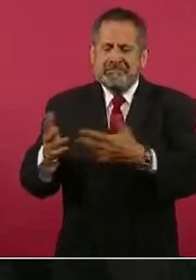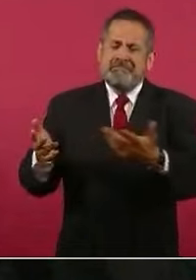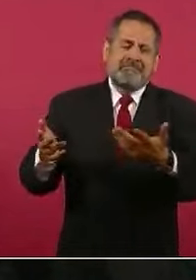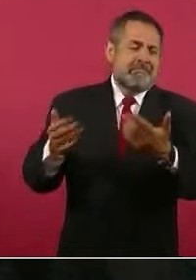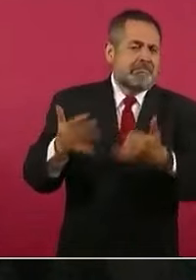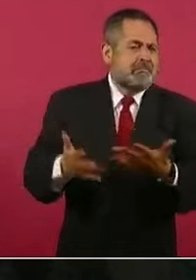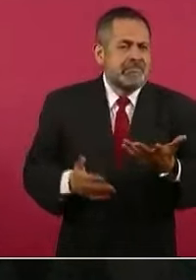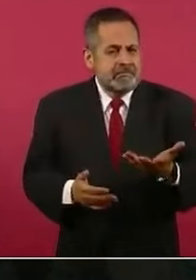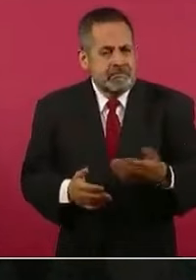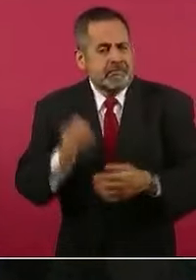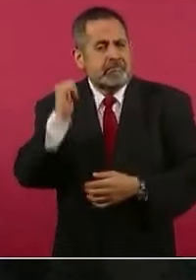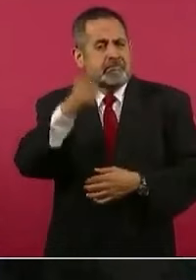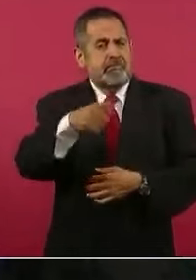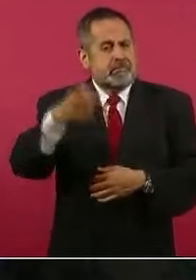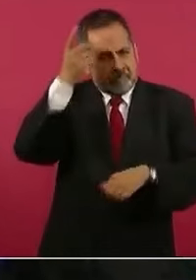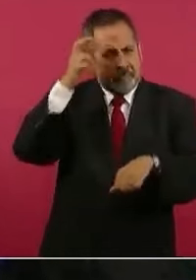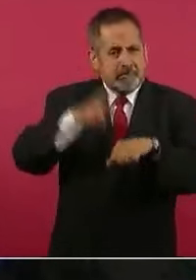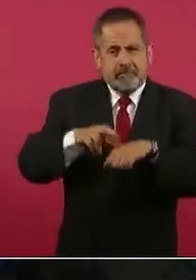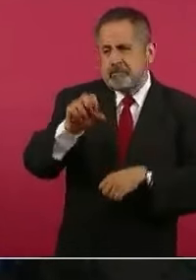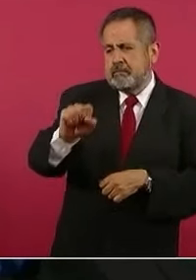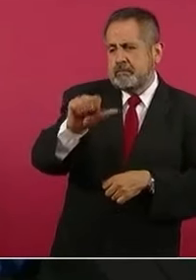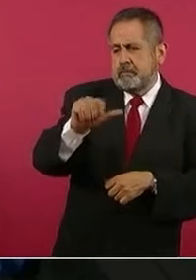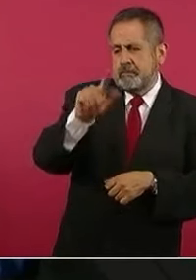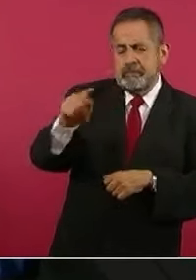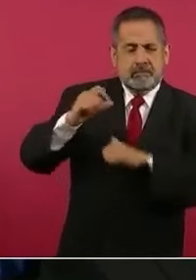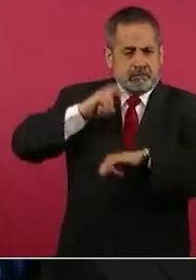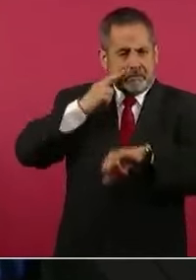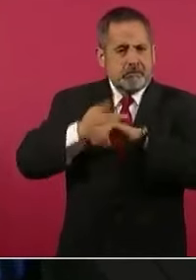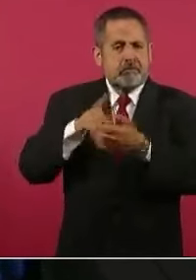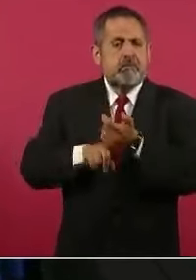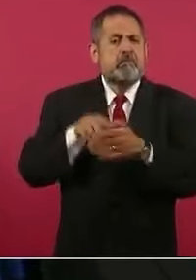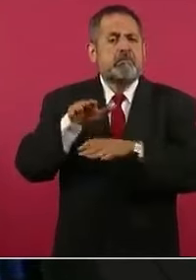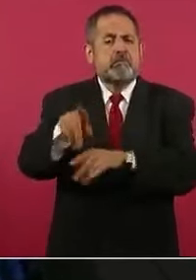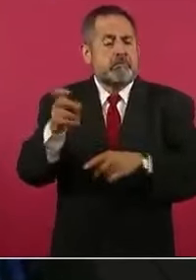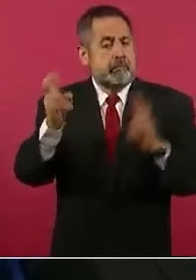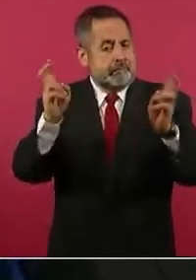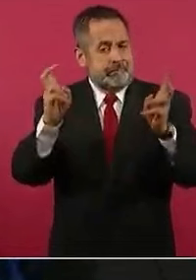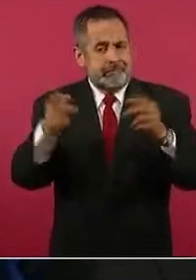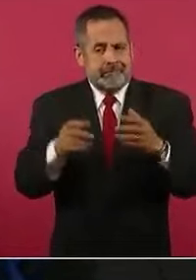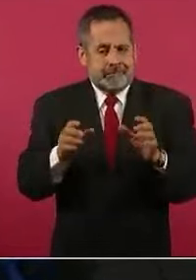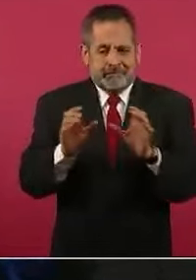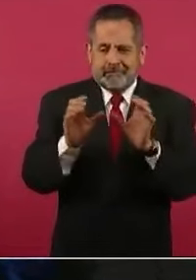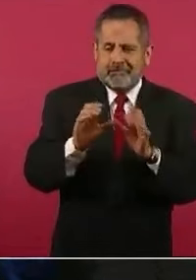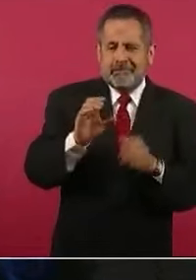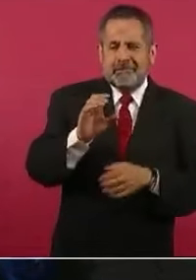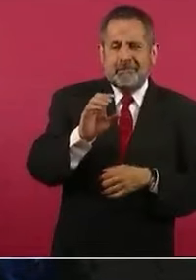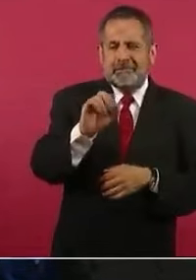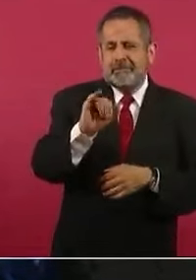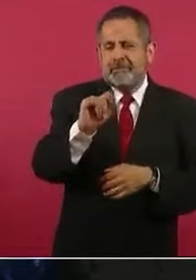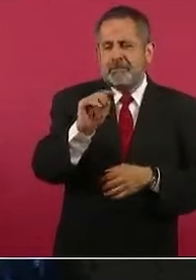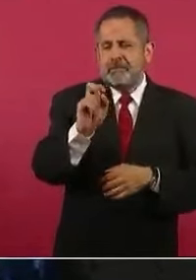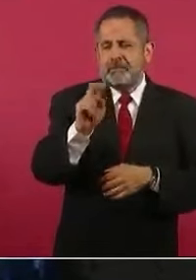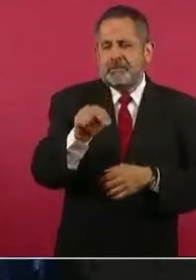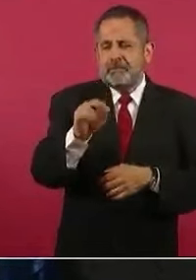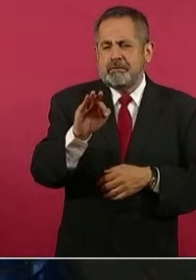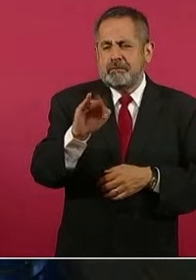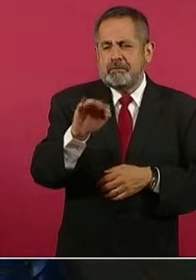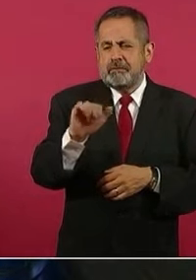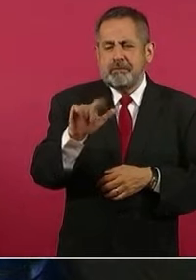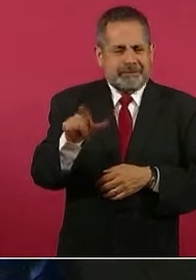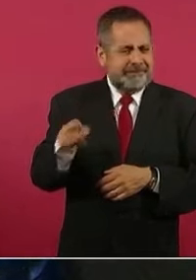qué le ha comentado la directora del SAT, la titular del SAT, respecto a este tema de la constancia de situación fiscal. En el caso de